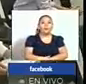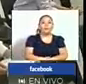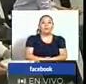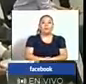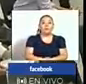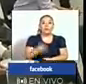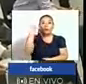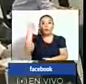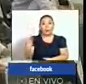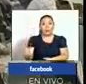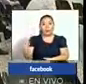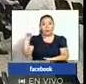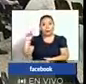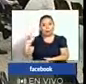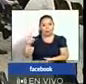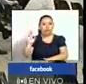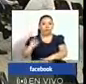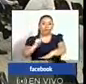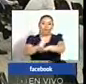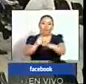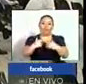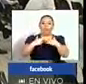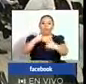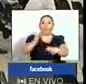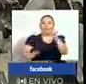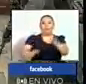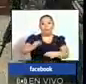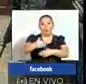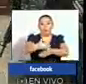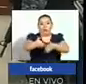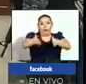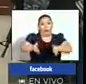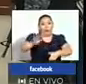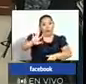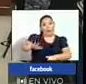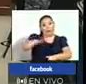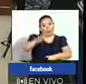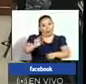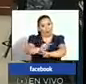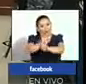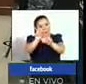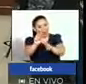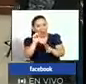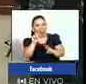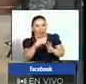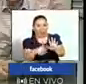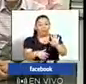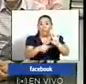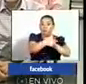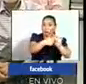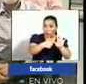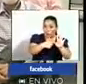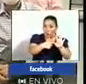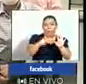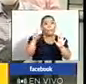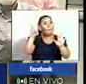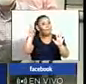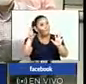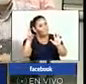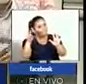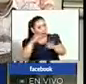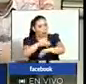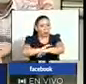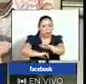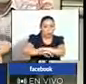Este miércoles se instaló la audiencia inicial en el juzgado Quinto de Paz, donde se procesan a cinco imputados presentes